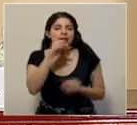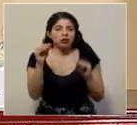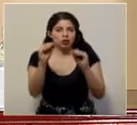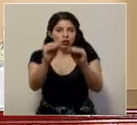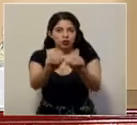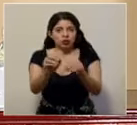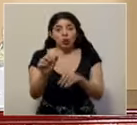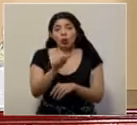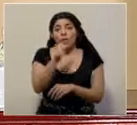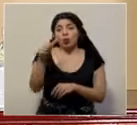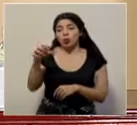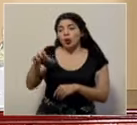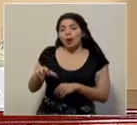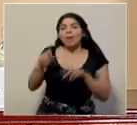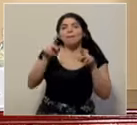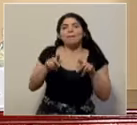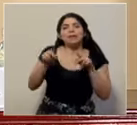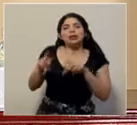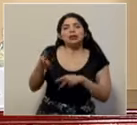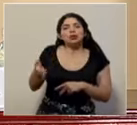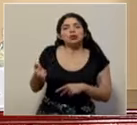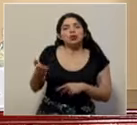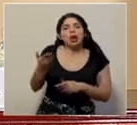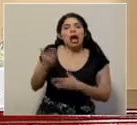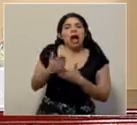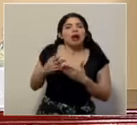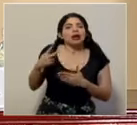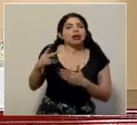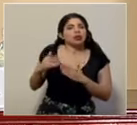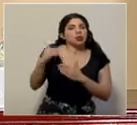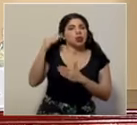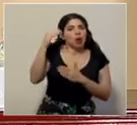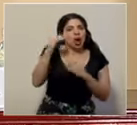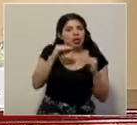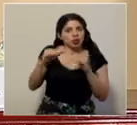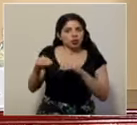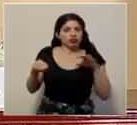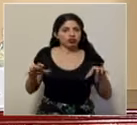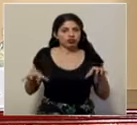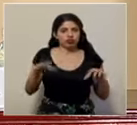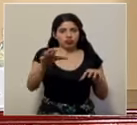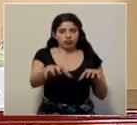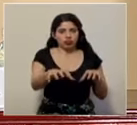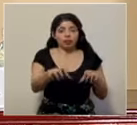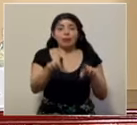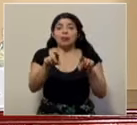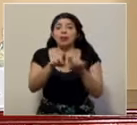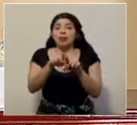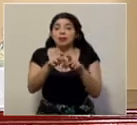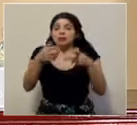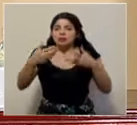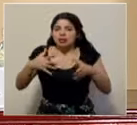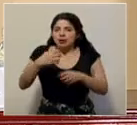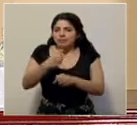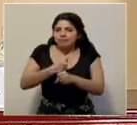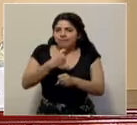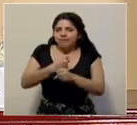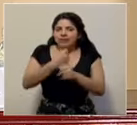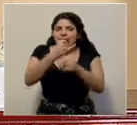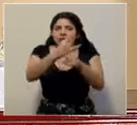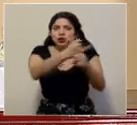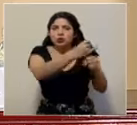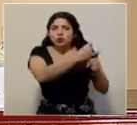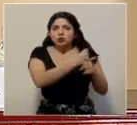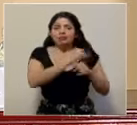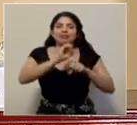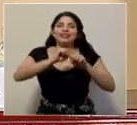el manejo de personas con riesgo alto. Pero además se trabajó con diversas instituciones